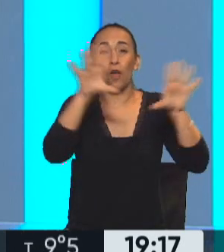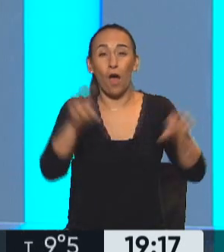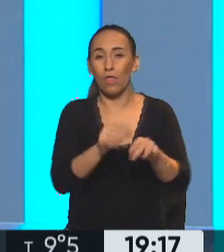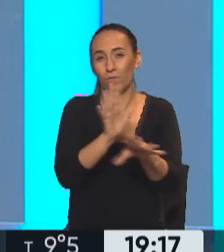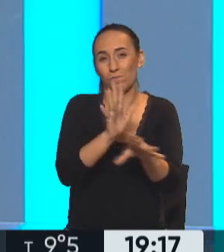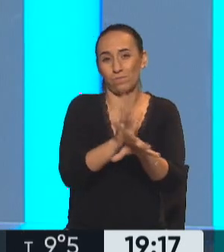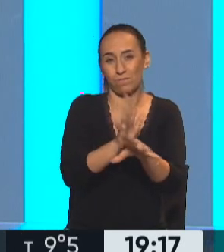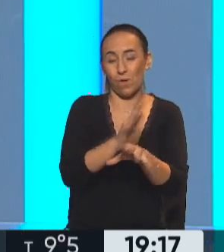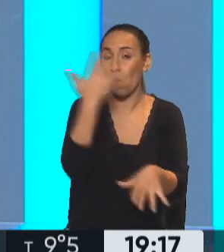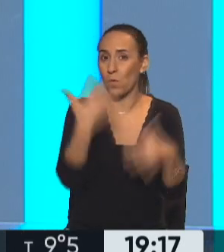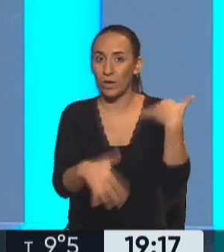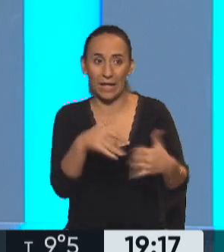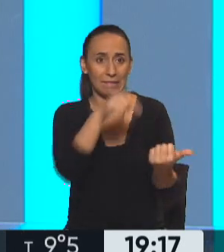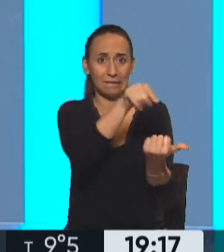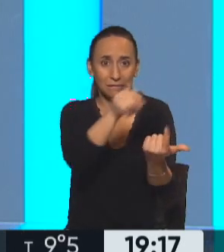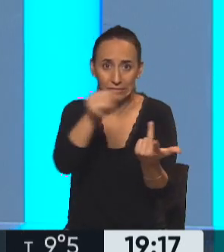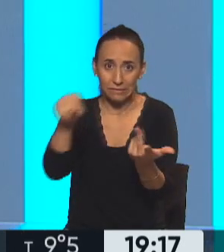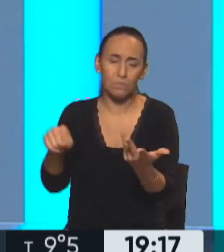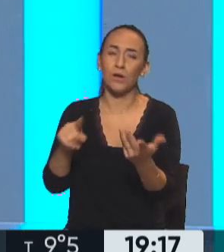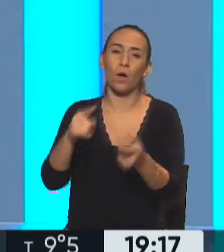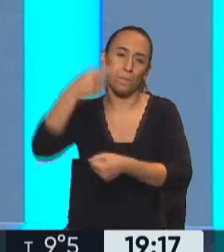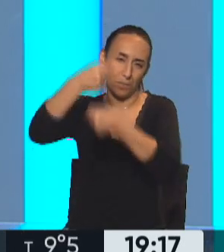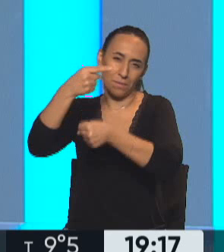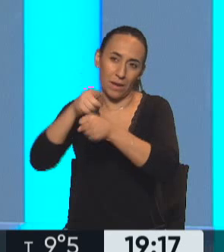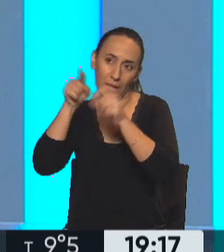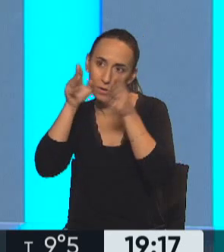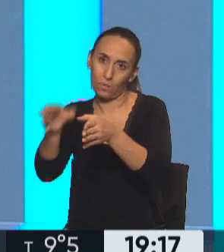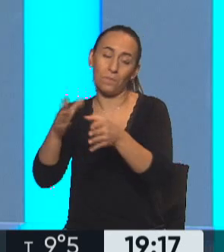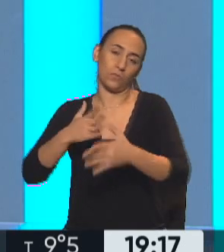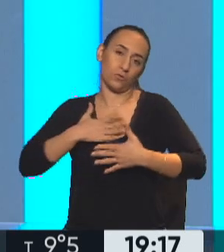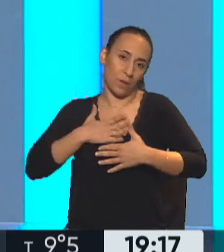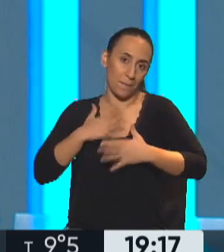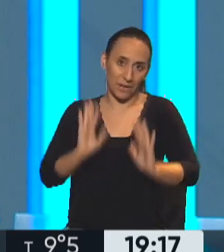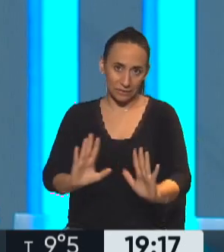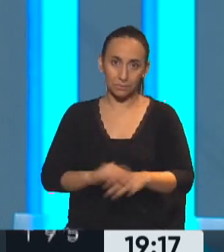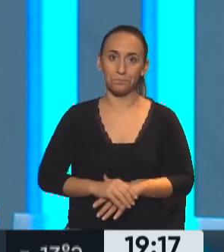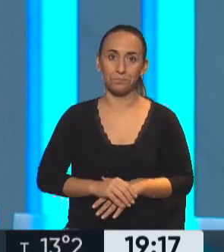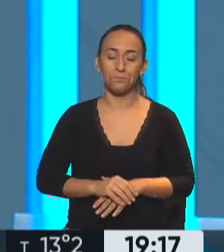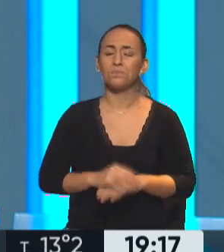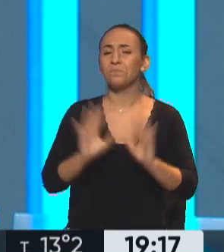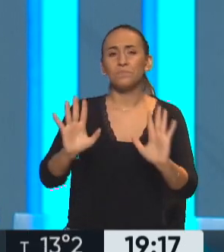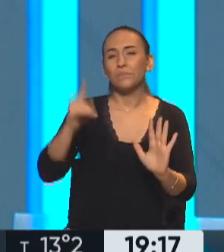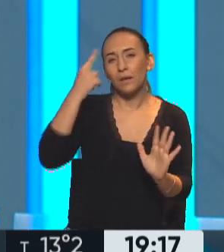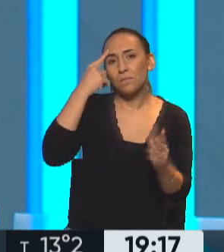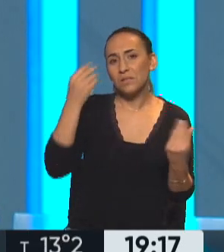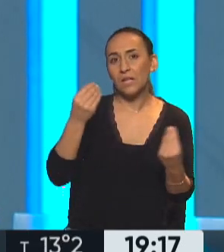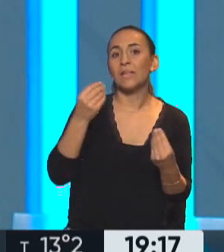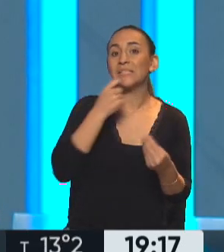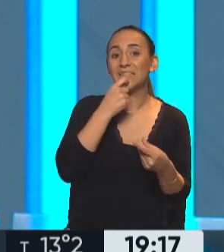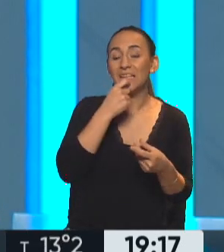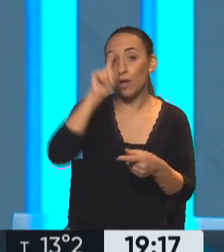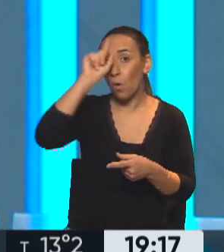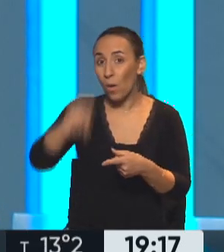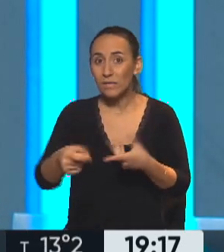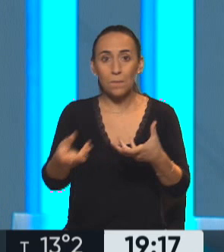pero pienso que hay prioridades. Doctor, y creo que se paró por eso, sí. ¿Por qué suponer que mayor cantidad de jueces van a hacer